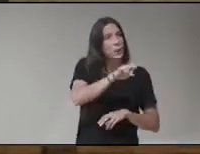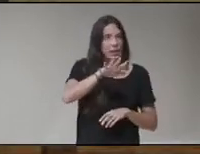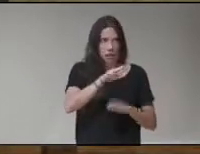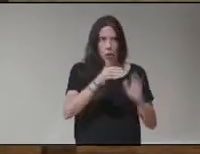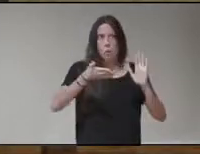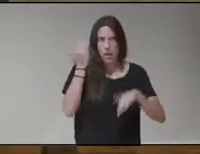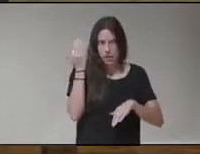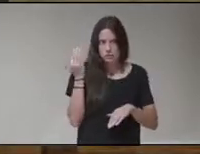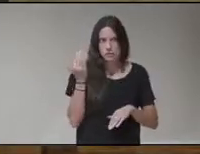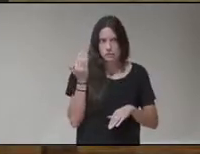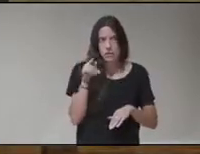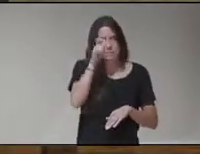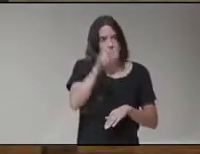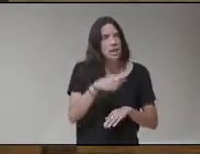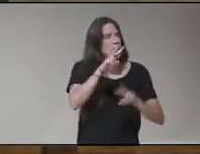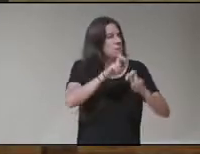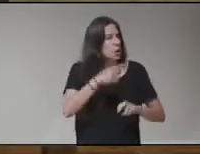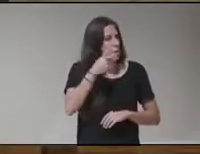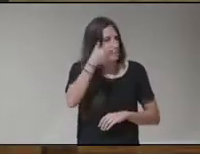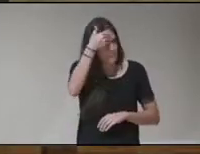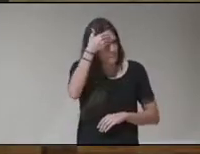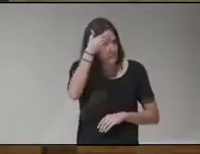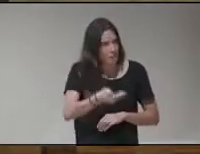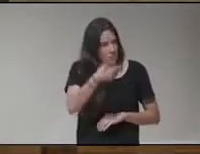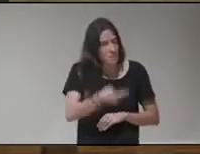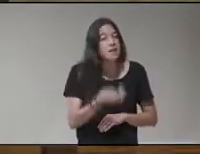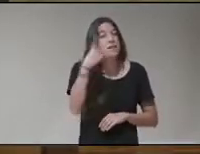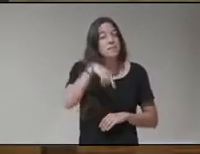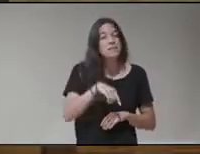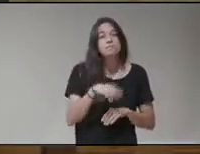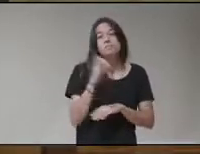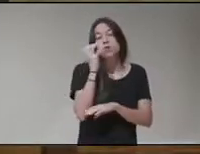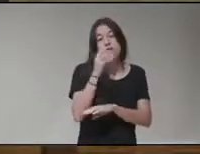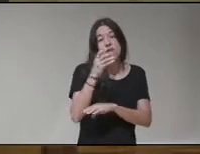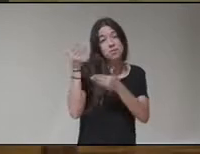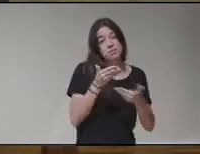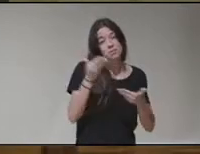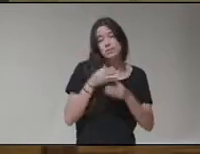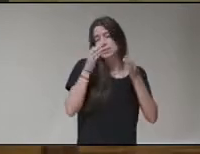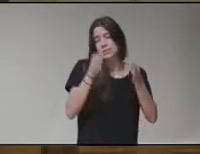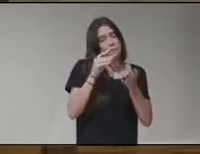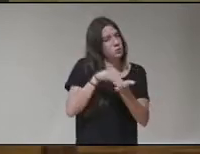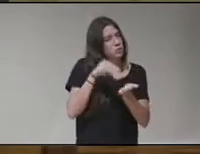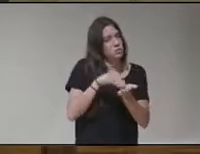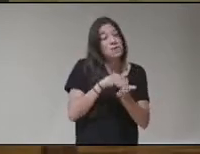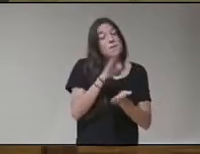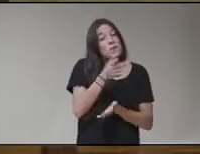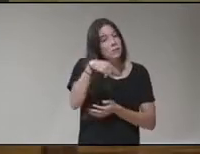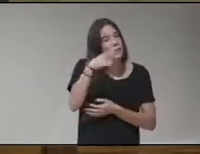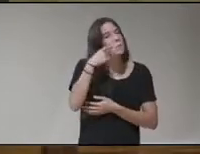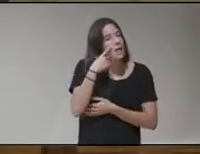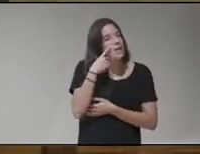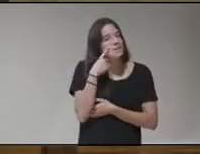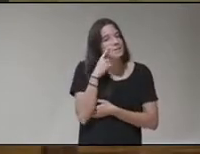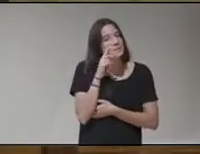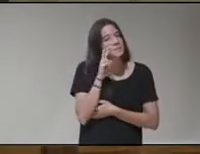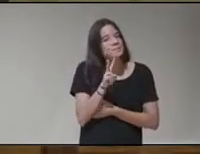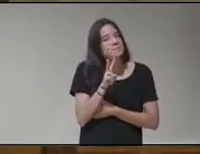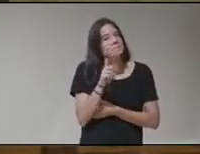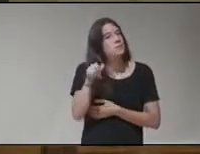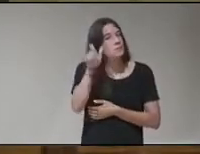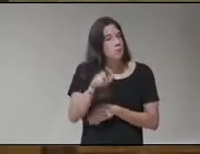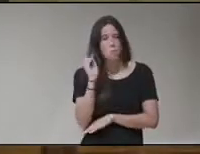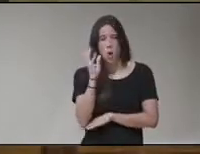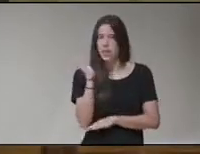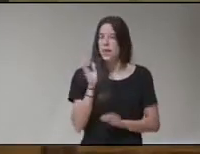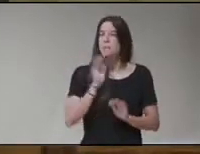investigador principal. Le han invitado a dar conferencias muchas veces, porque ya veréis que es un ponente